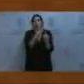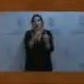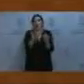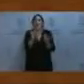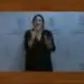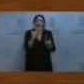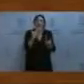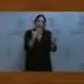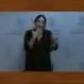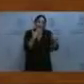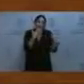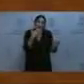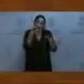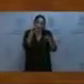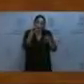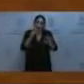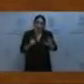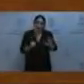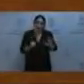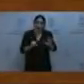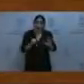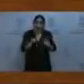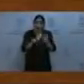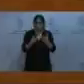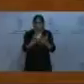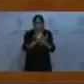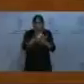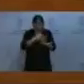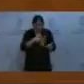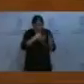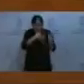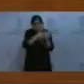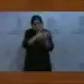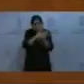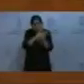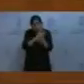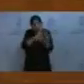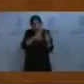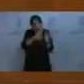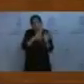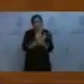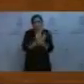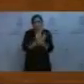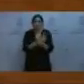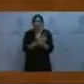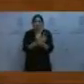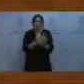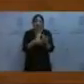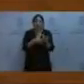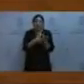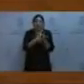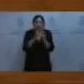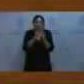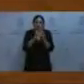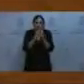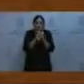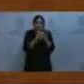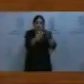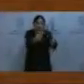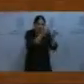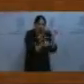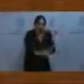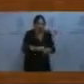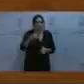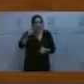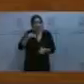queda sentido común. Y es que todo esto que he narrado es una pésima gestión y son desmanes. Y usted es la presidenta del Consejo de